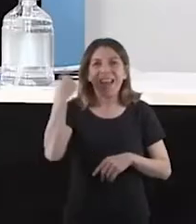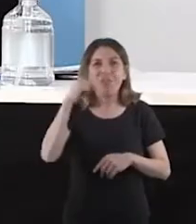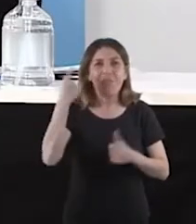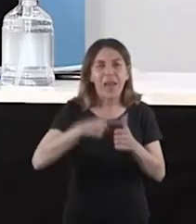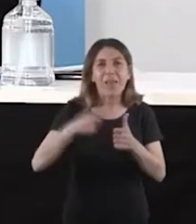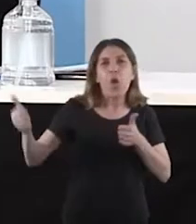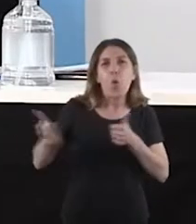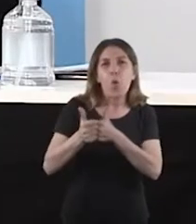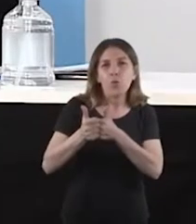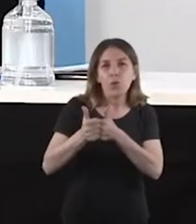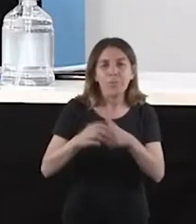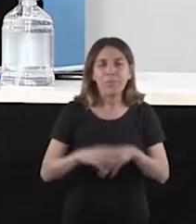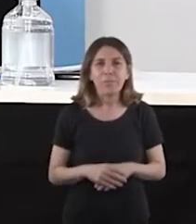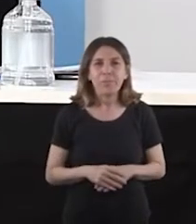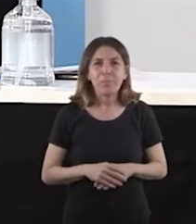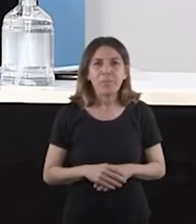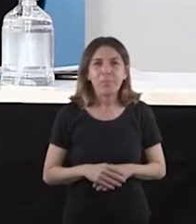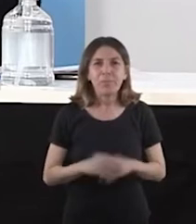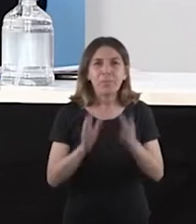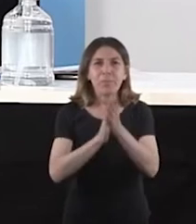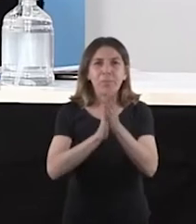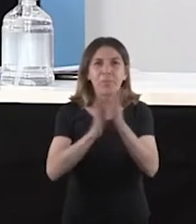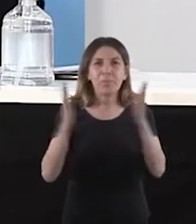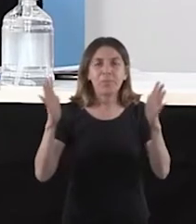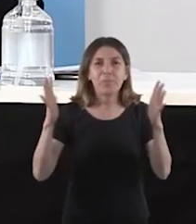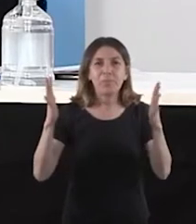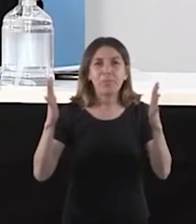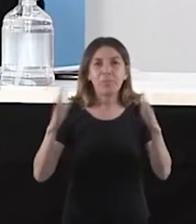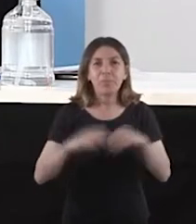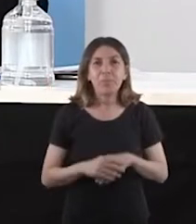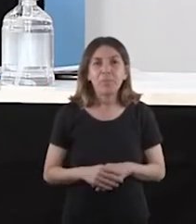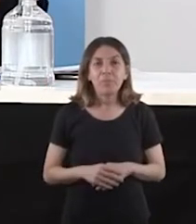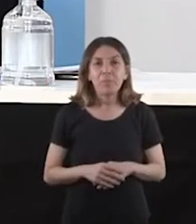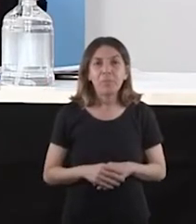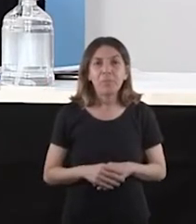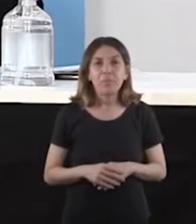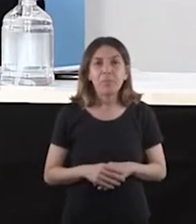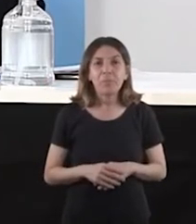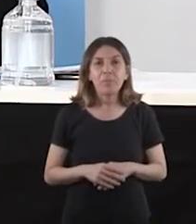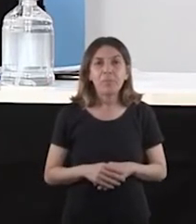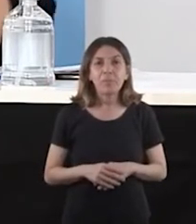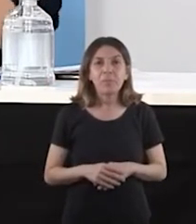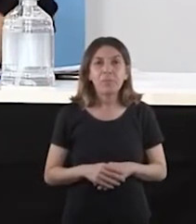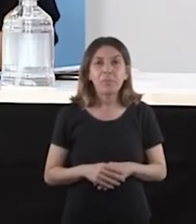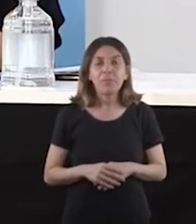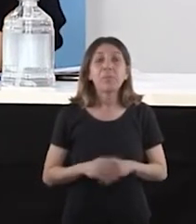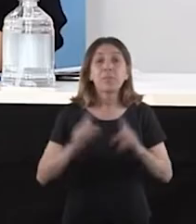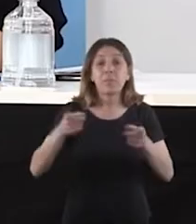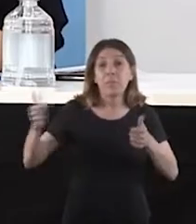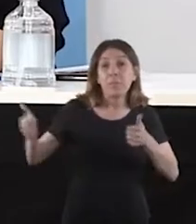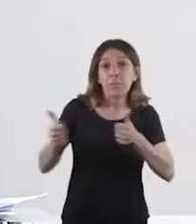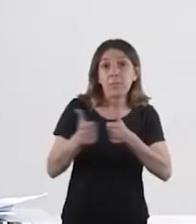del presupuesto la realidad es que el presupuesto siempre ha sido muchísimo más bajo de lo que estaba previsto por la ley de salud